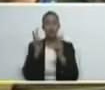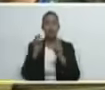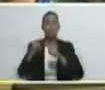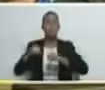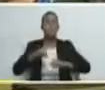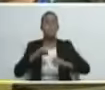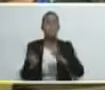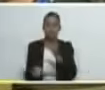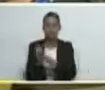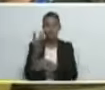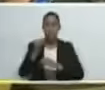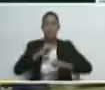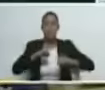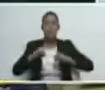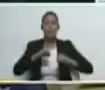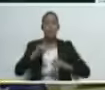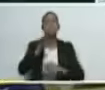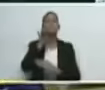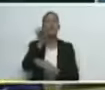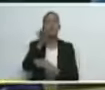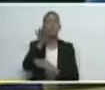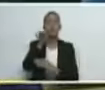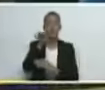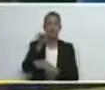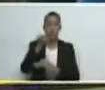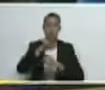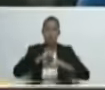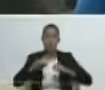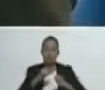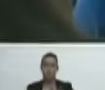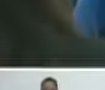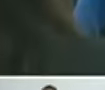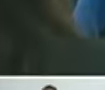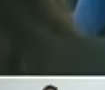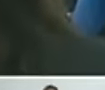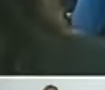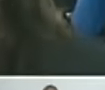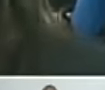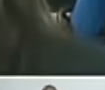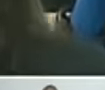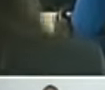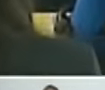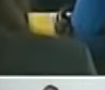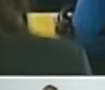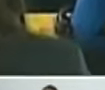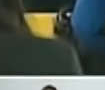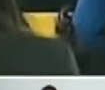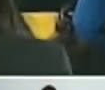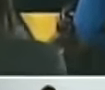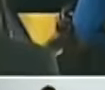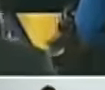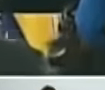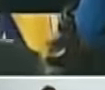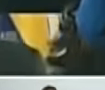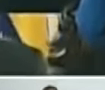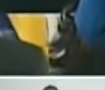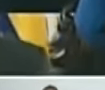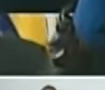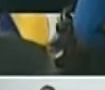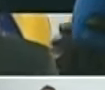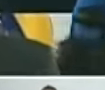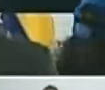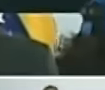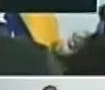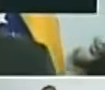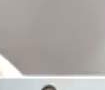Movimiento por el Futuro, al gran voluntariado del futuro, compañero Héctor Rodríguez, y a todo su equipo promotor, a su equipo de